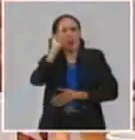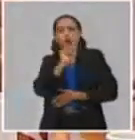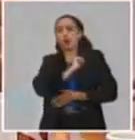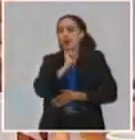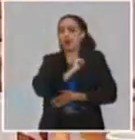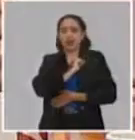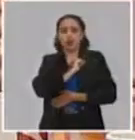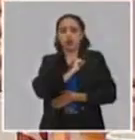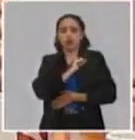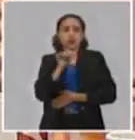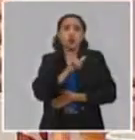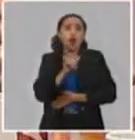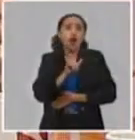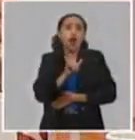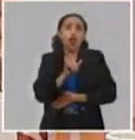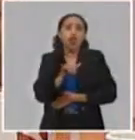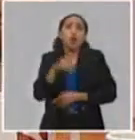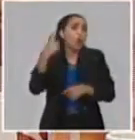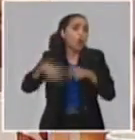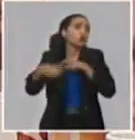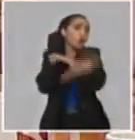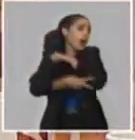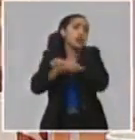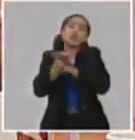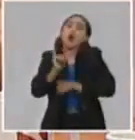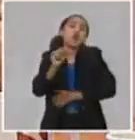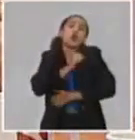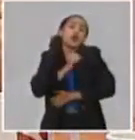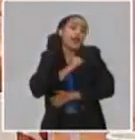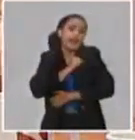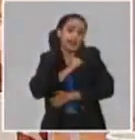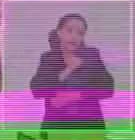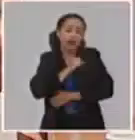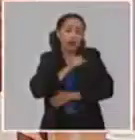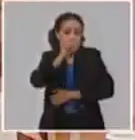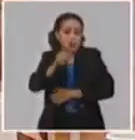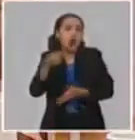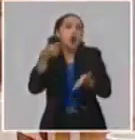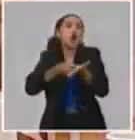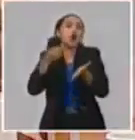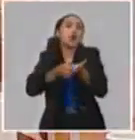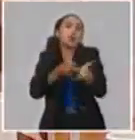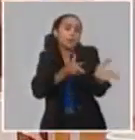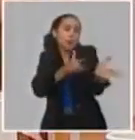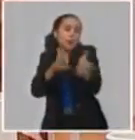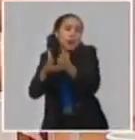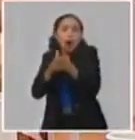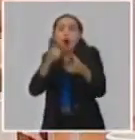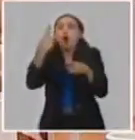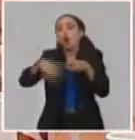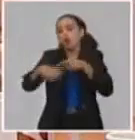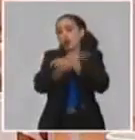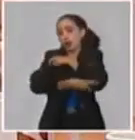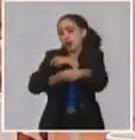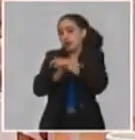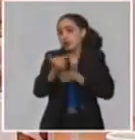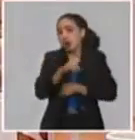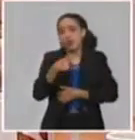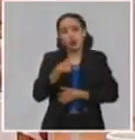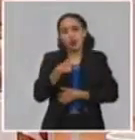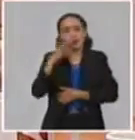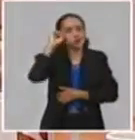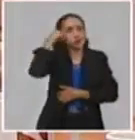están prohibidas en todas partes del mundo. Puede haber algo específico que haya alguna restricción, yo ahora no las tengo todas en la